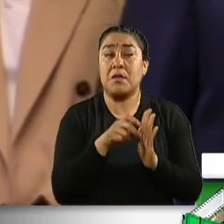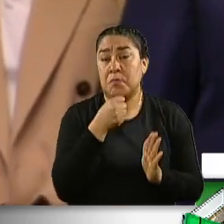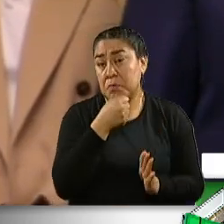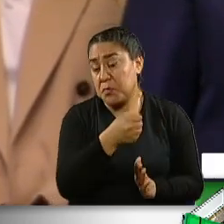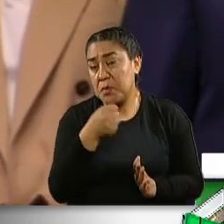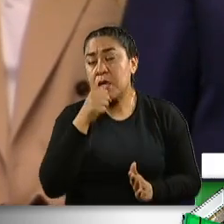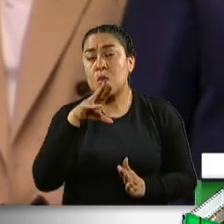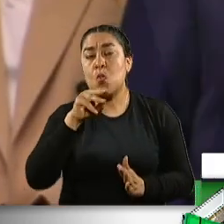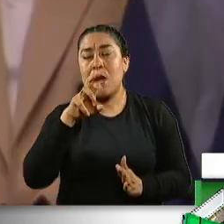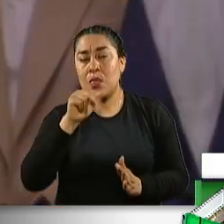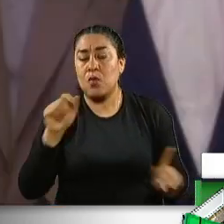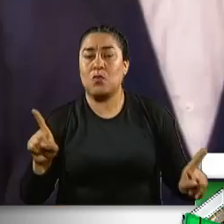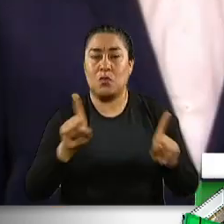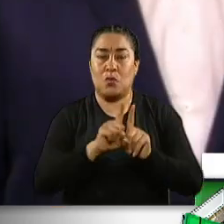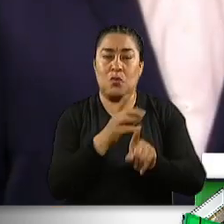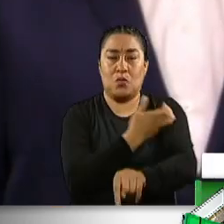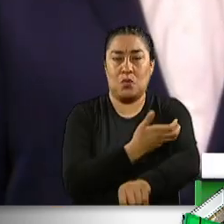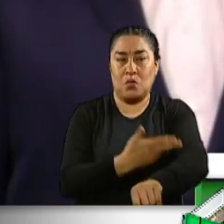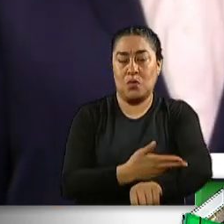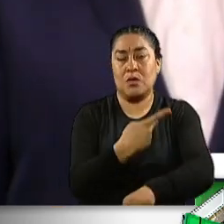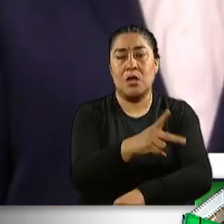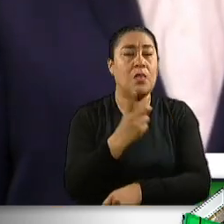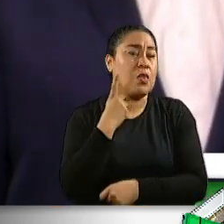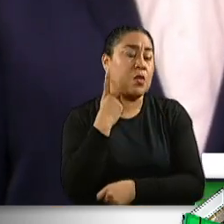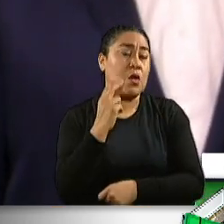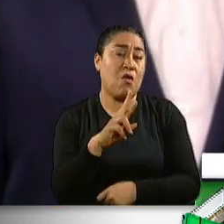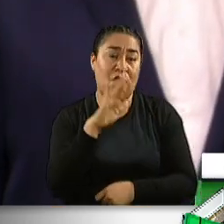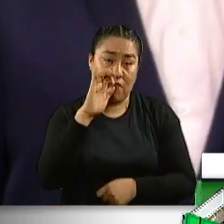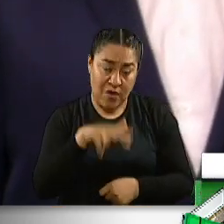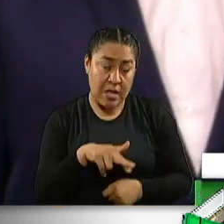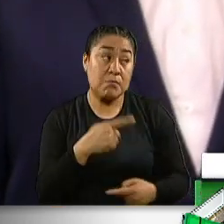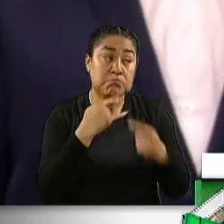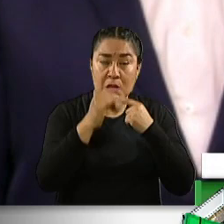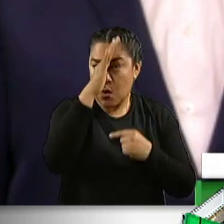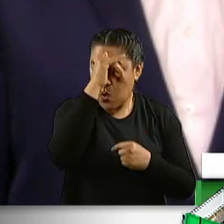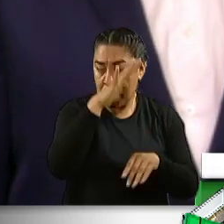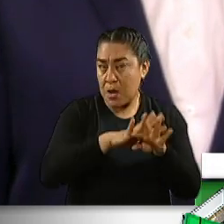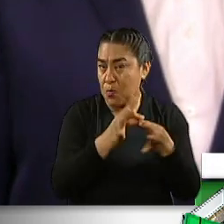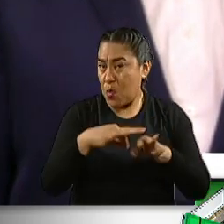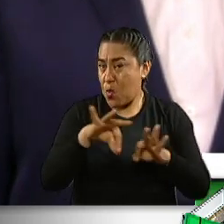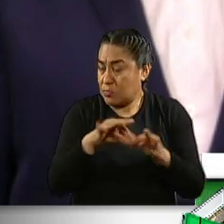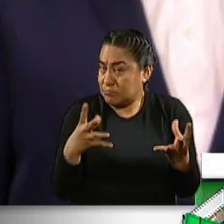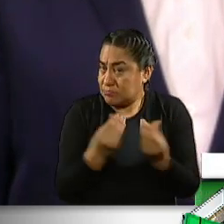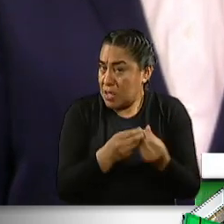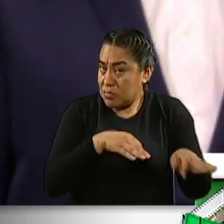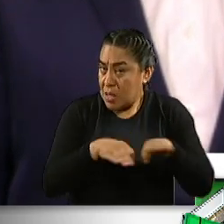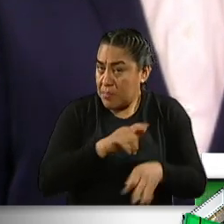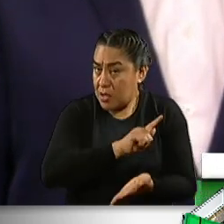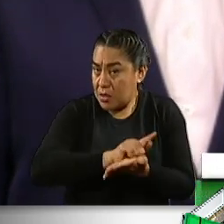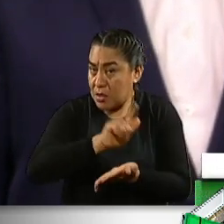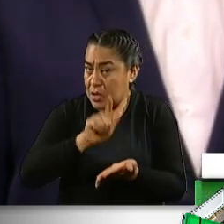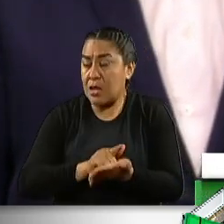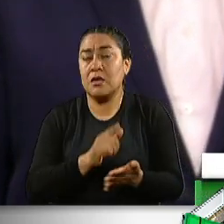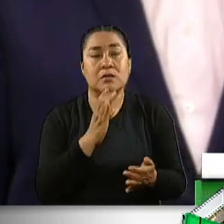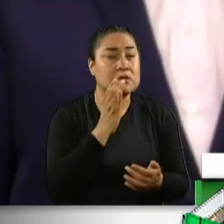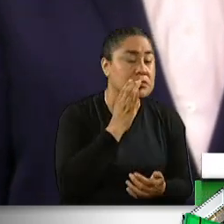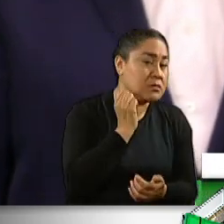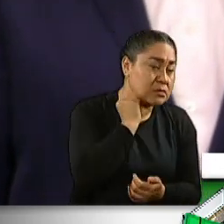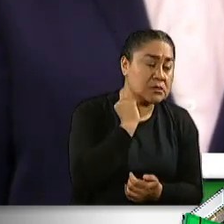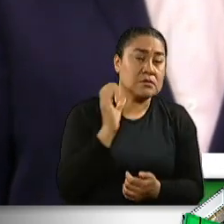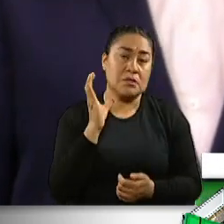Cárdenas, acompañado por el coordinador de los diputados Rubén Moreira, acordaron fortalecer el trabajo legislativo del partido en ambas cámaras.